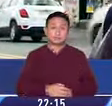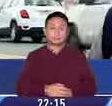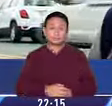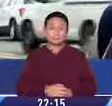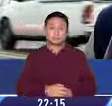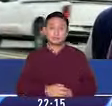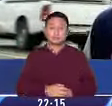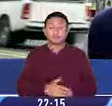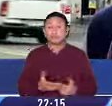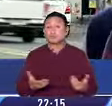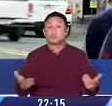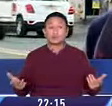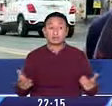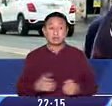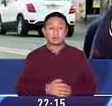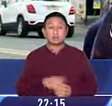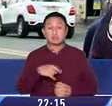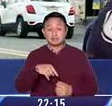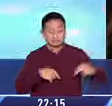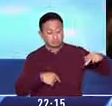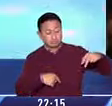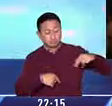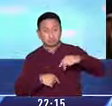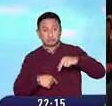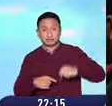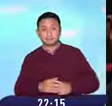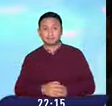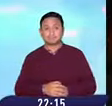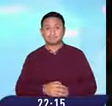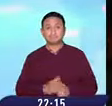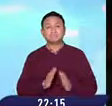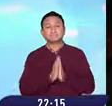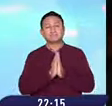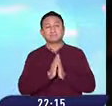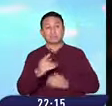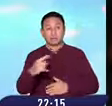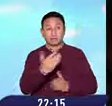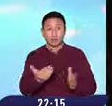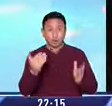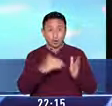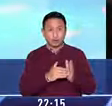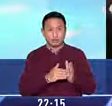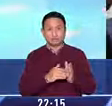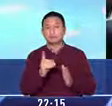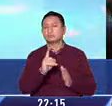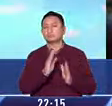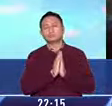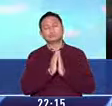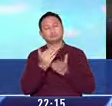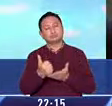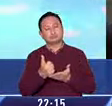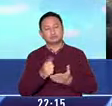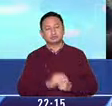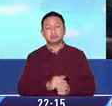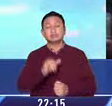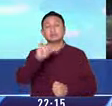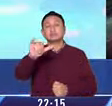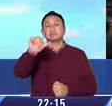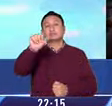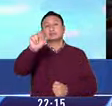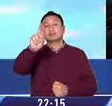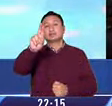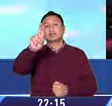que las niñas trataron de cruzar la calle. Y pedido para evitar que hechos como estos se repitan en Yaruquí, al noroccidente de